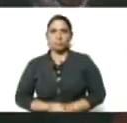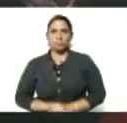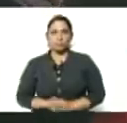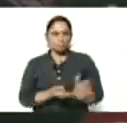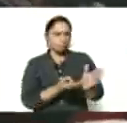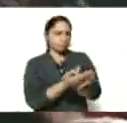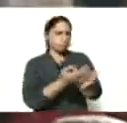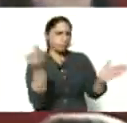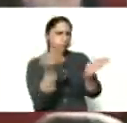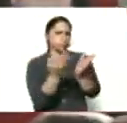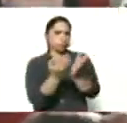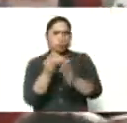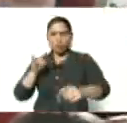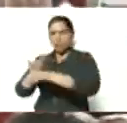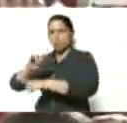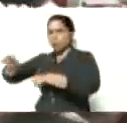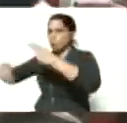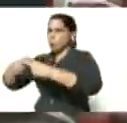Leales siempre.